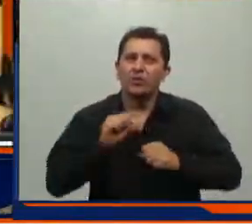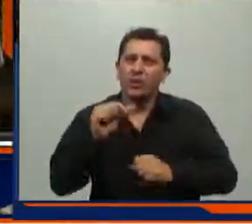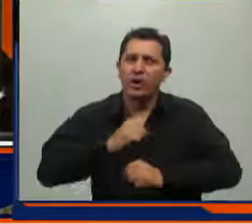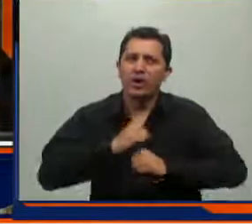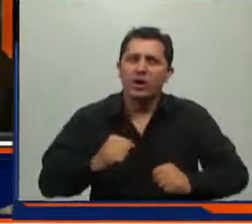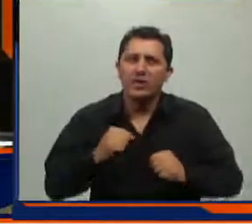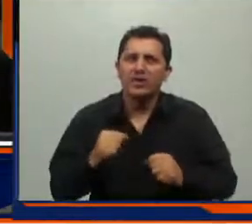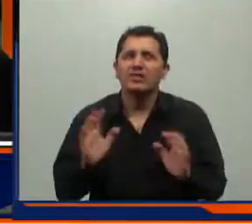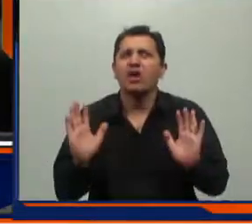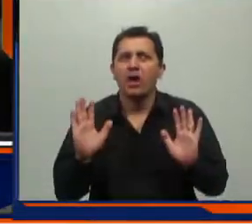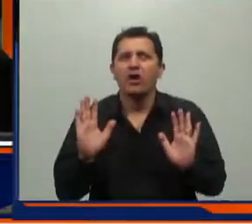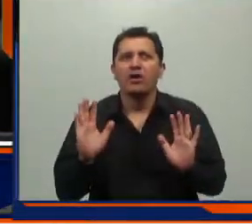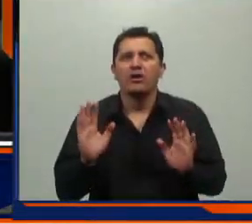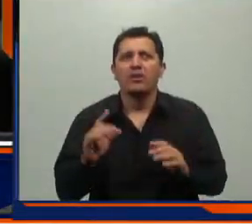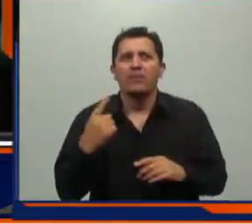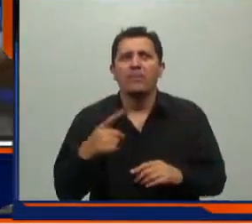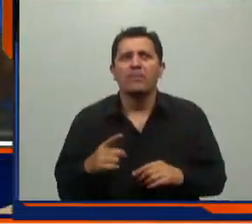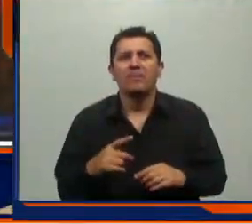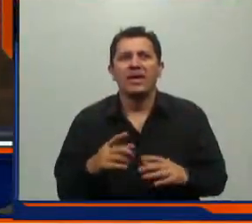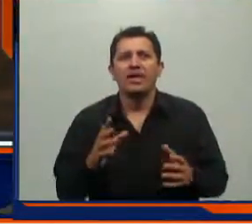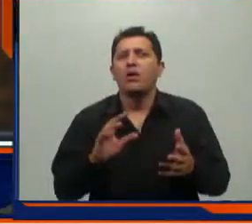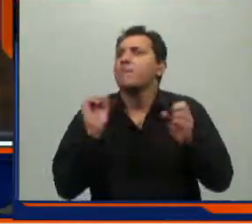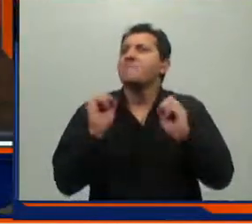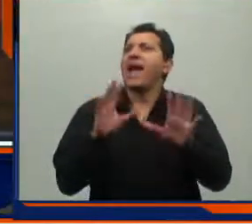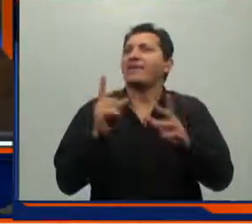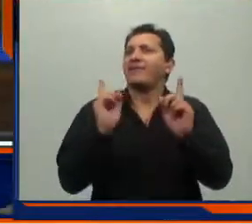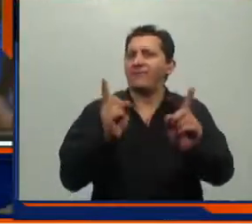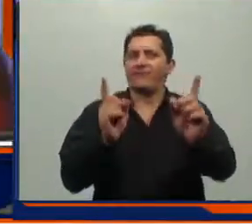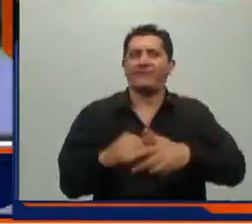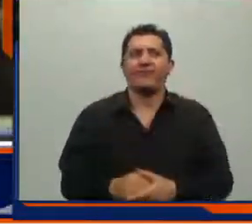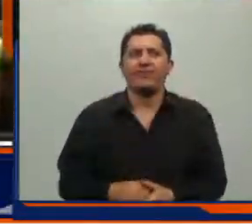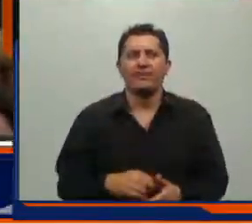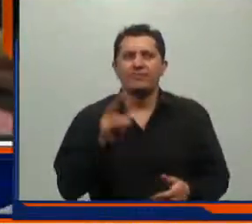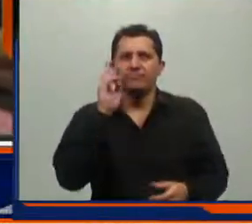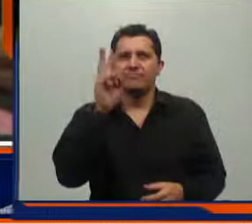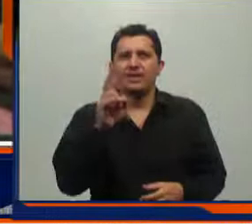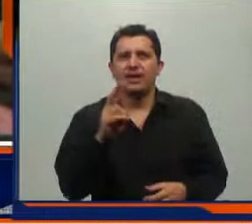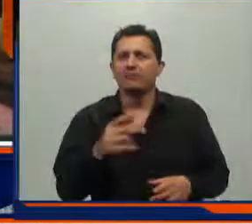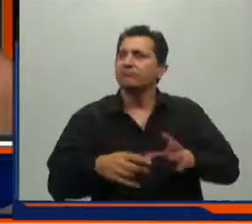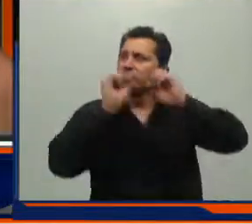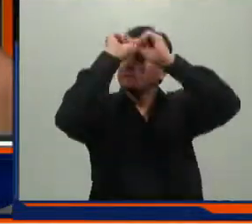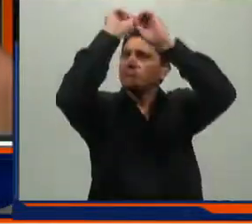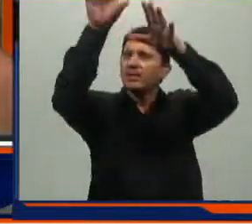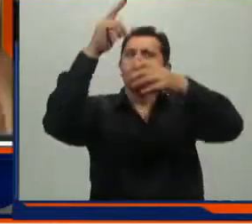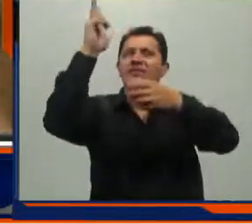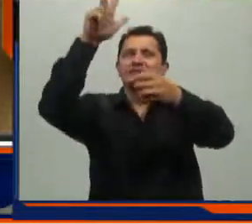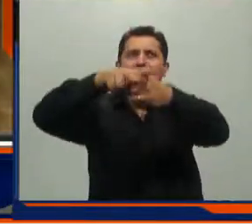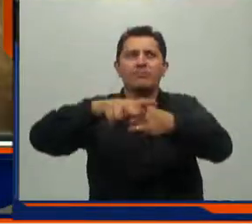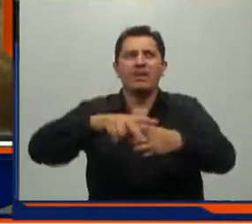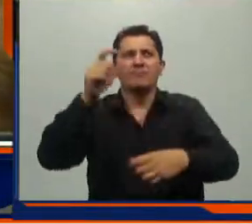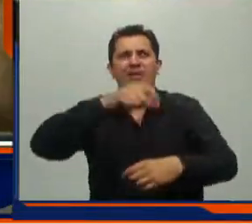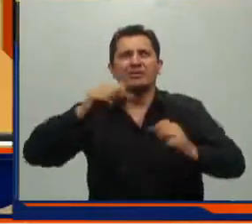Gary Payton, pero con, como se dice habitualmente, la magia intacta. Pero sobre todo la onda. Mirá cuando Dennis se animó hasta un triple, lo clavó y la